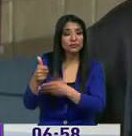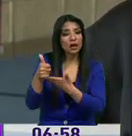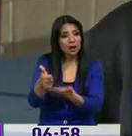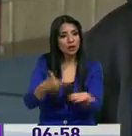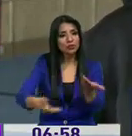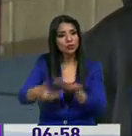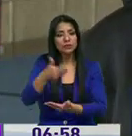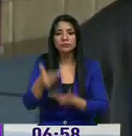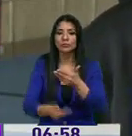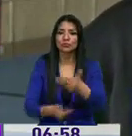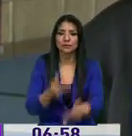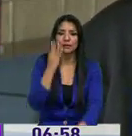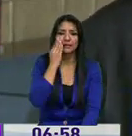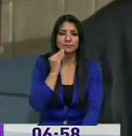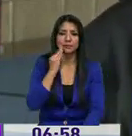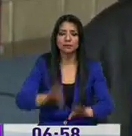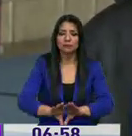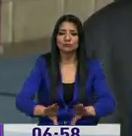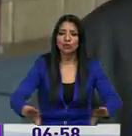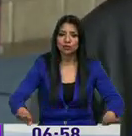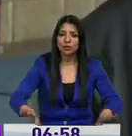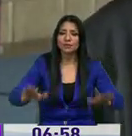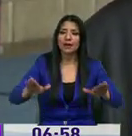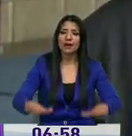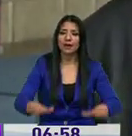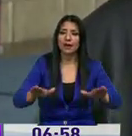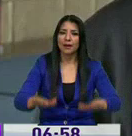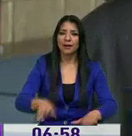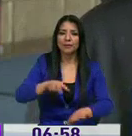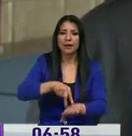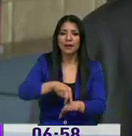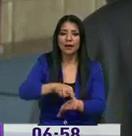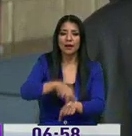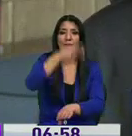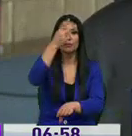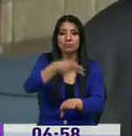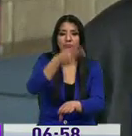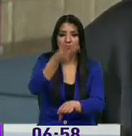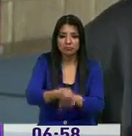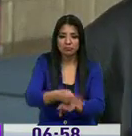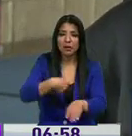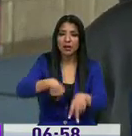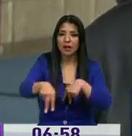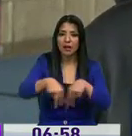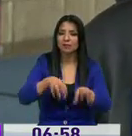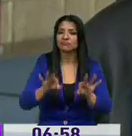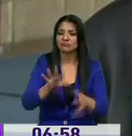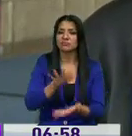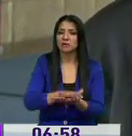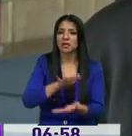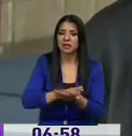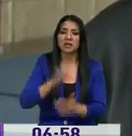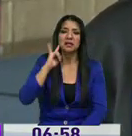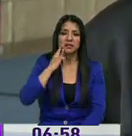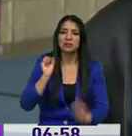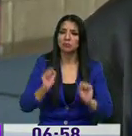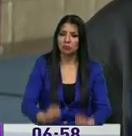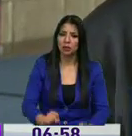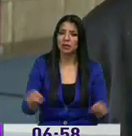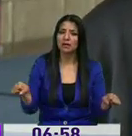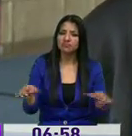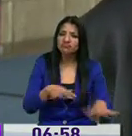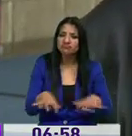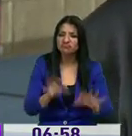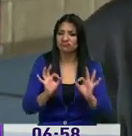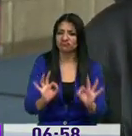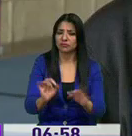todo proceso así como tenemos colchonetas cama elástica trampolinismo unai trae una pista de cheerleader tranquilamente y las niñas pueden realizar los deportes sin